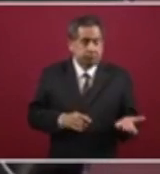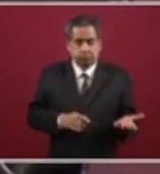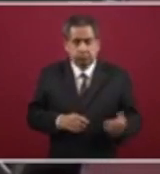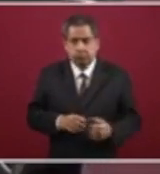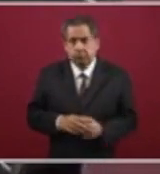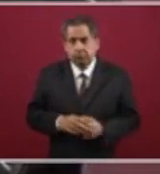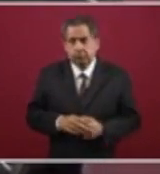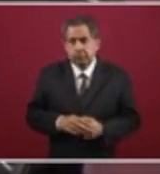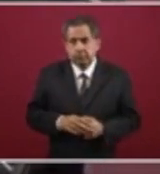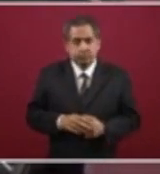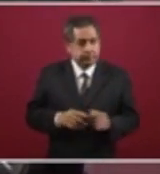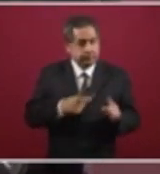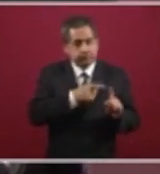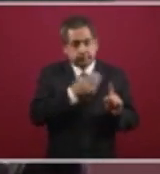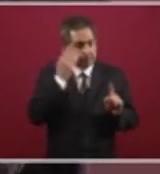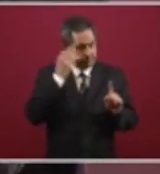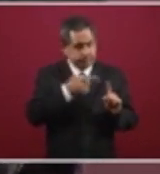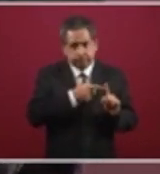en el que no